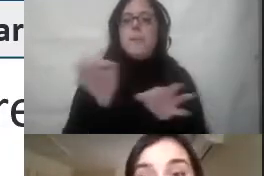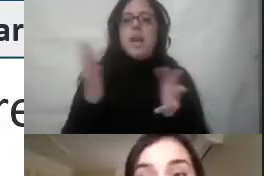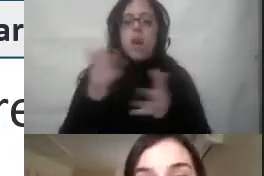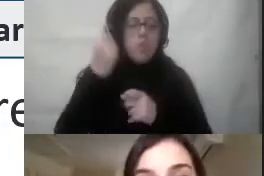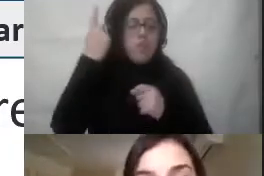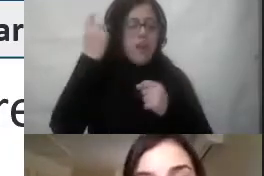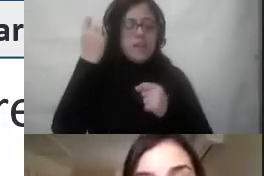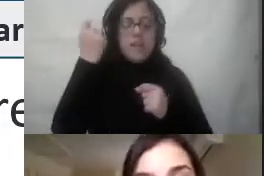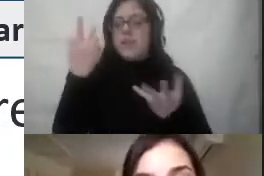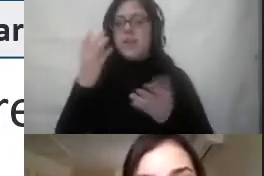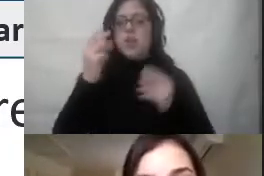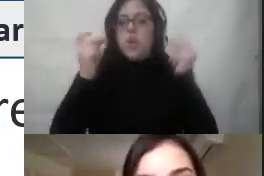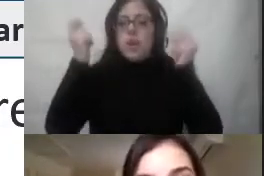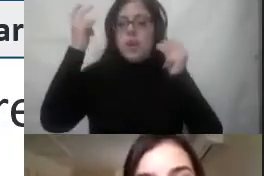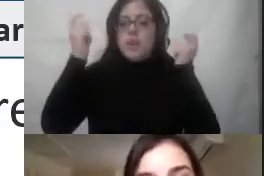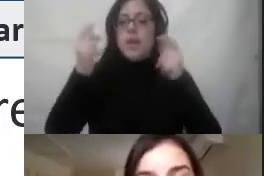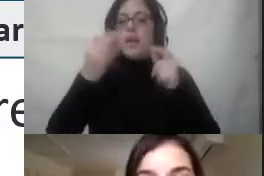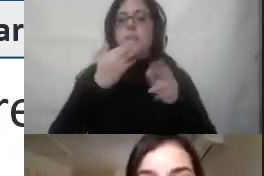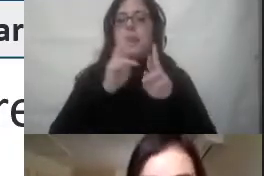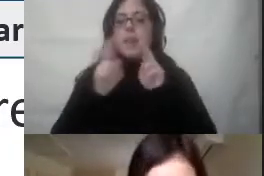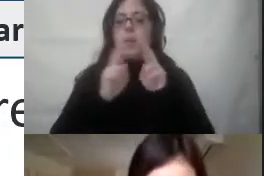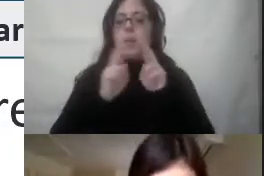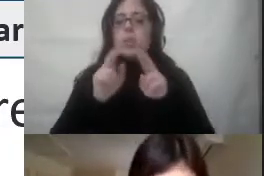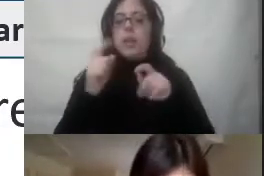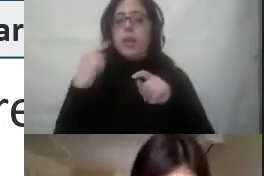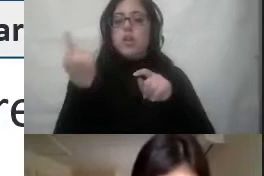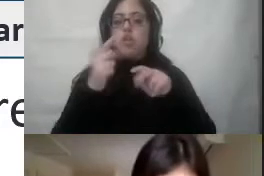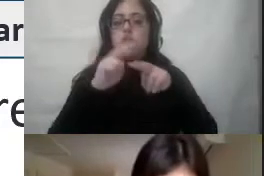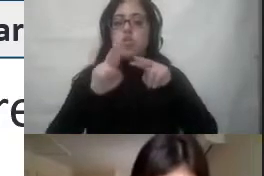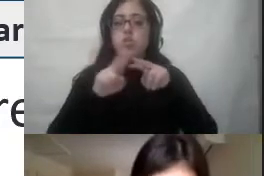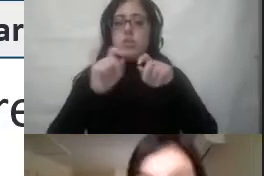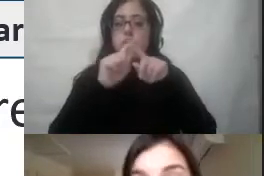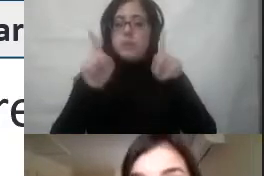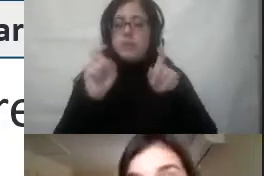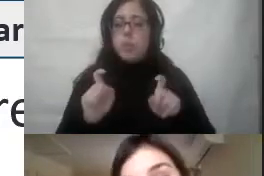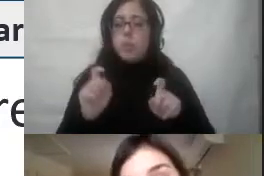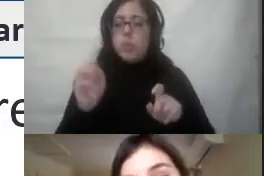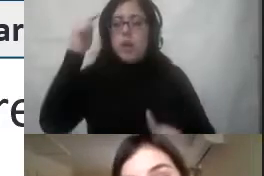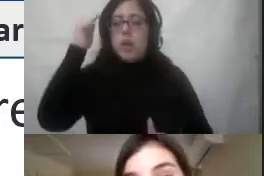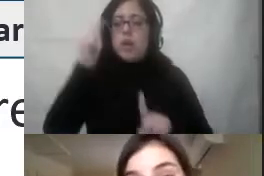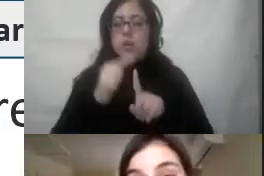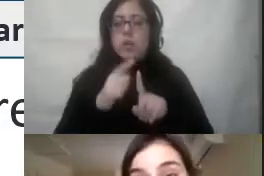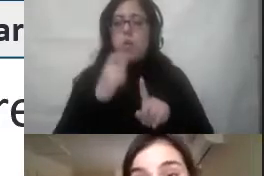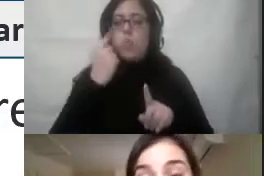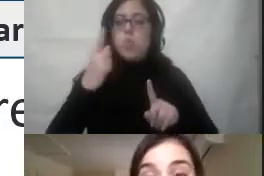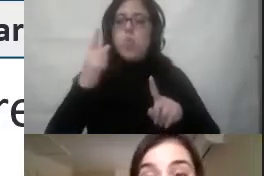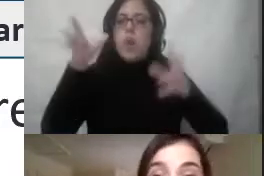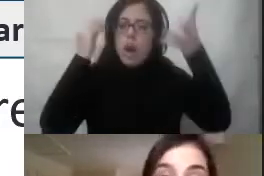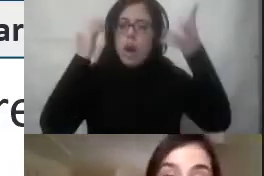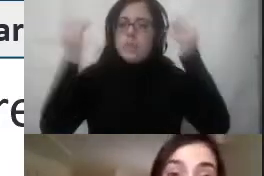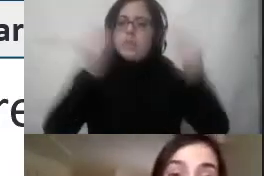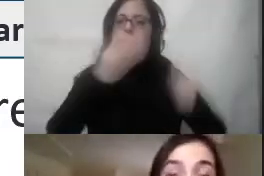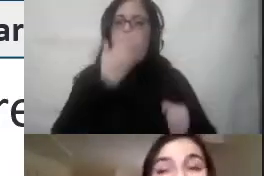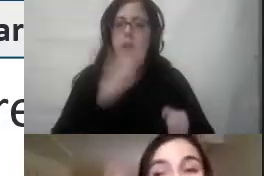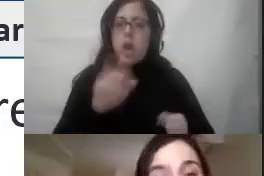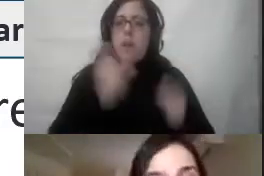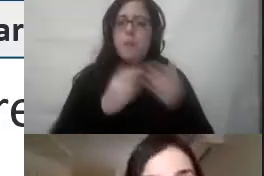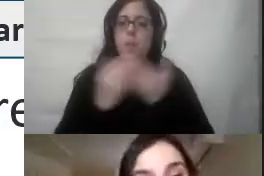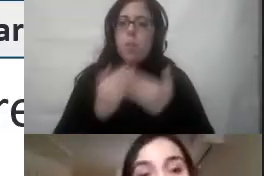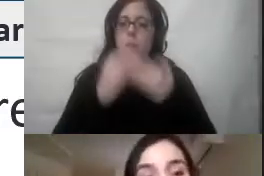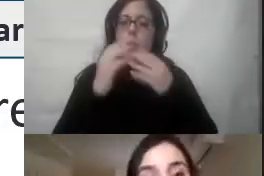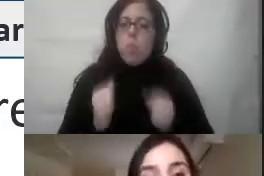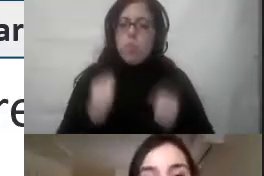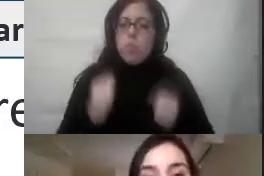la respuesta a la pregunta que nosotros hacemos, la respuesta que debemos buscar es qué aprendizaje tienen que mejorarse para que los estudiantes puedan llegar